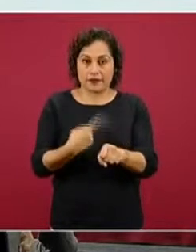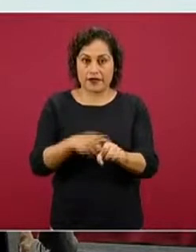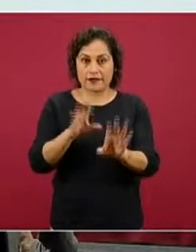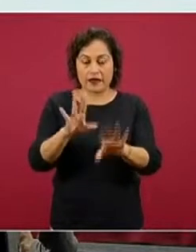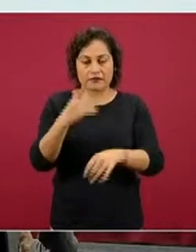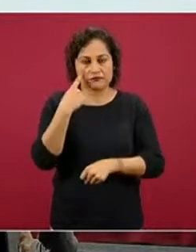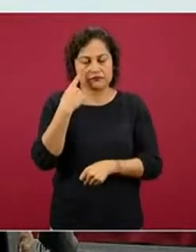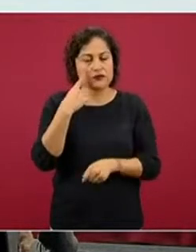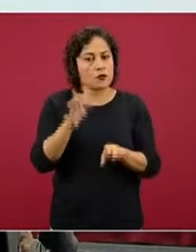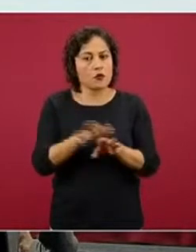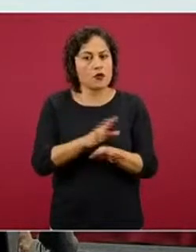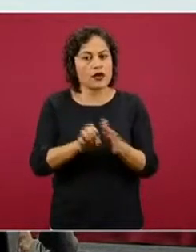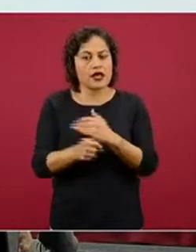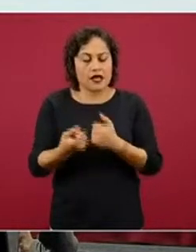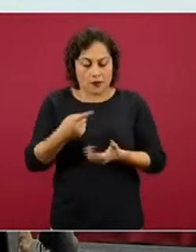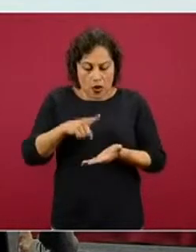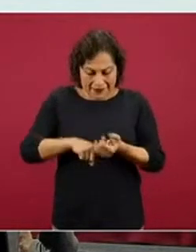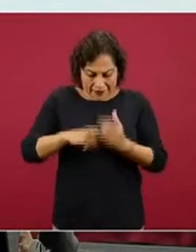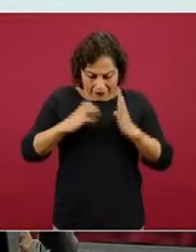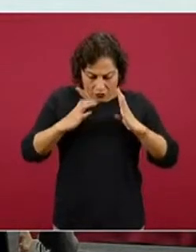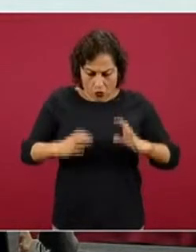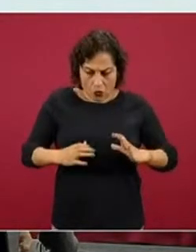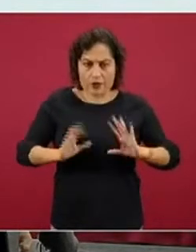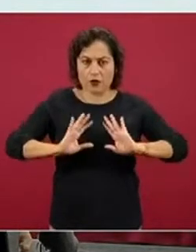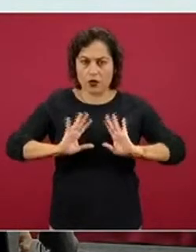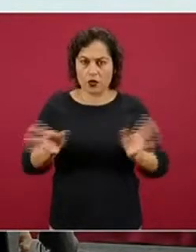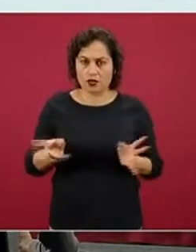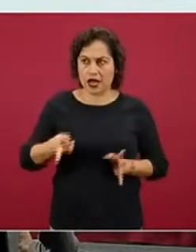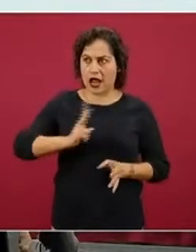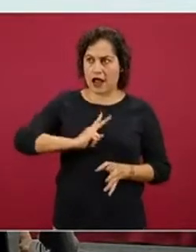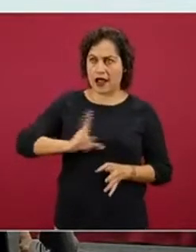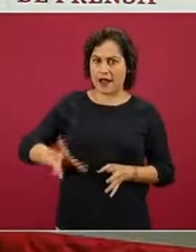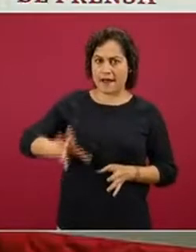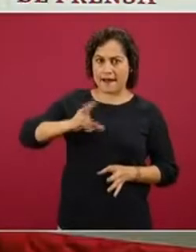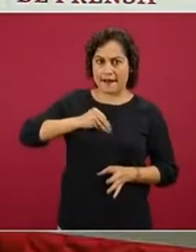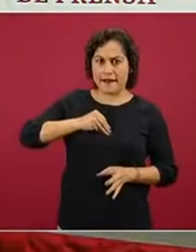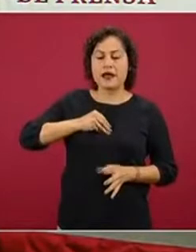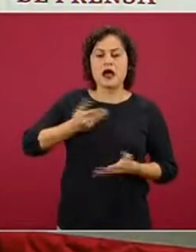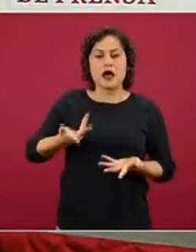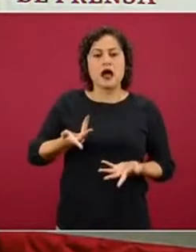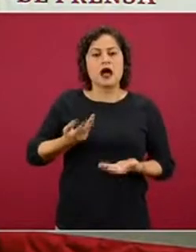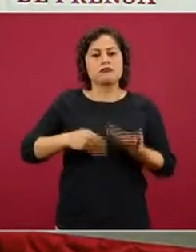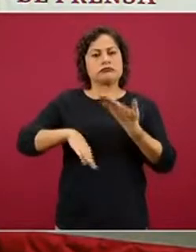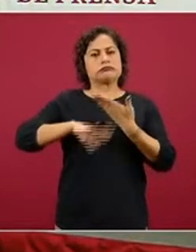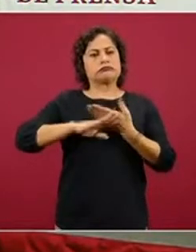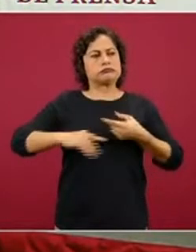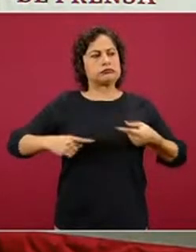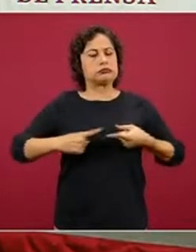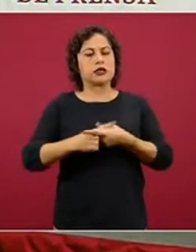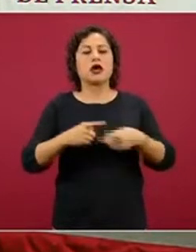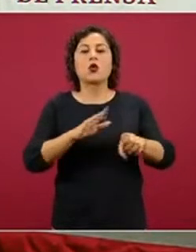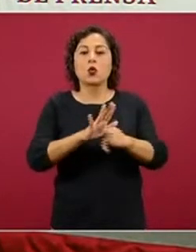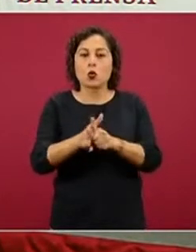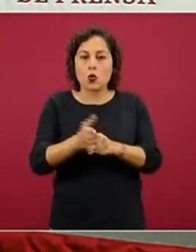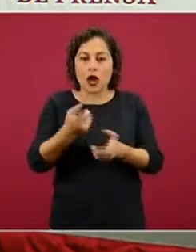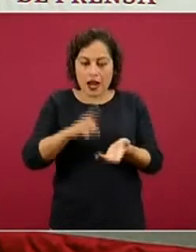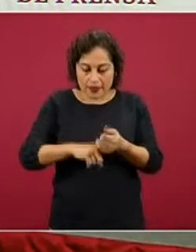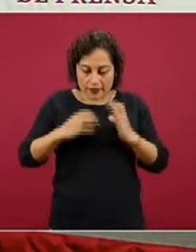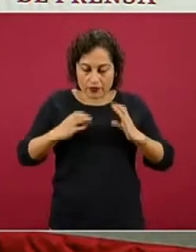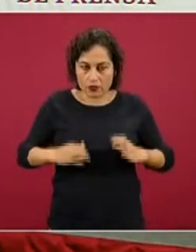qué causa la enfermedad al interior de mi cuerpo y qué órganos está dañando, y esas van a ser las manifestaciones que yo voy a